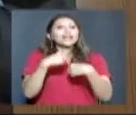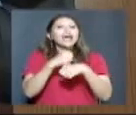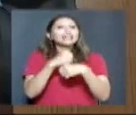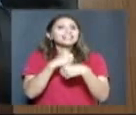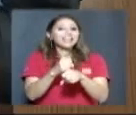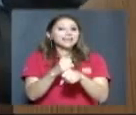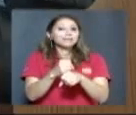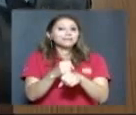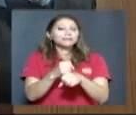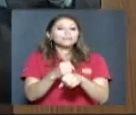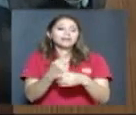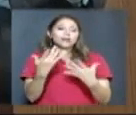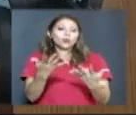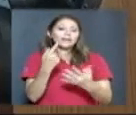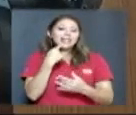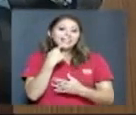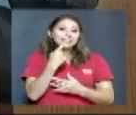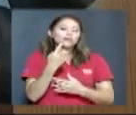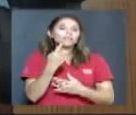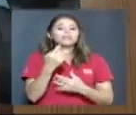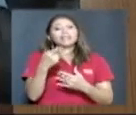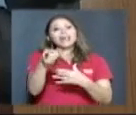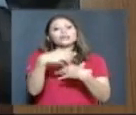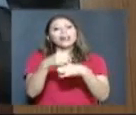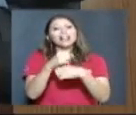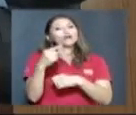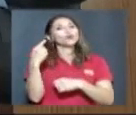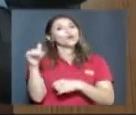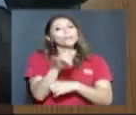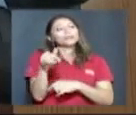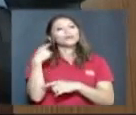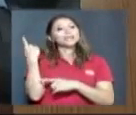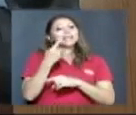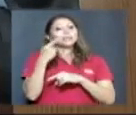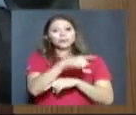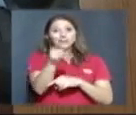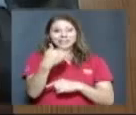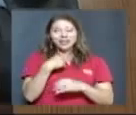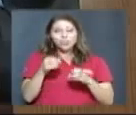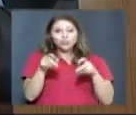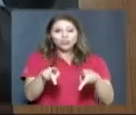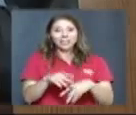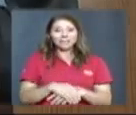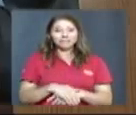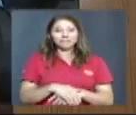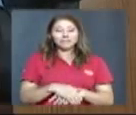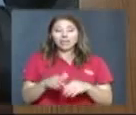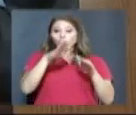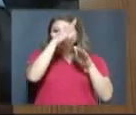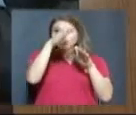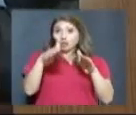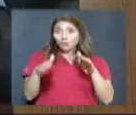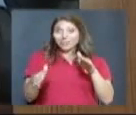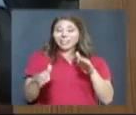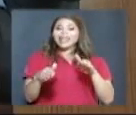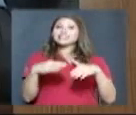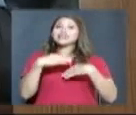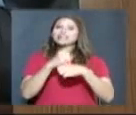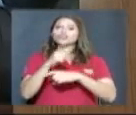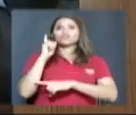ha dicho en ese imaginario social, que es lo de siempre. Ustedes tienen esa oportunidad. Hay una orden de la Contraloría General de la